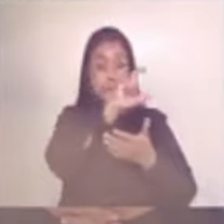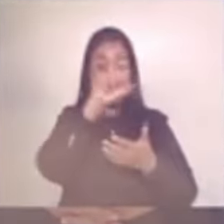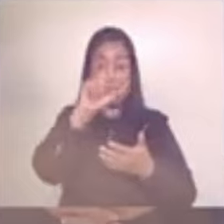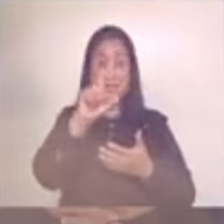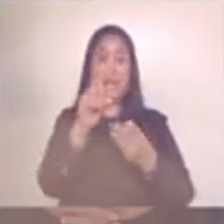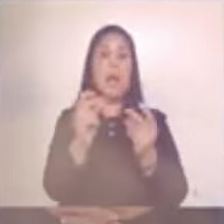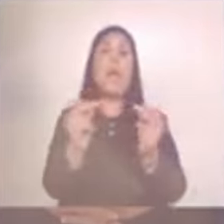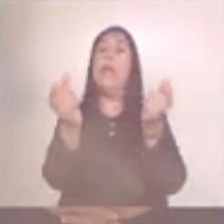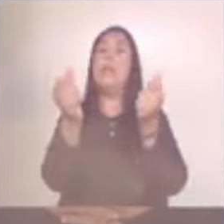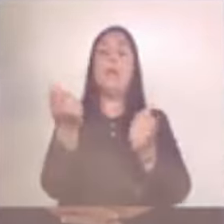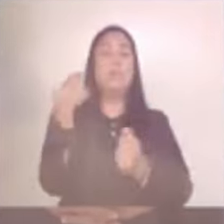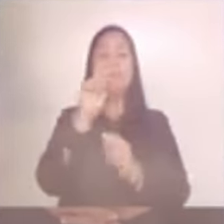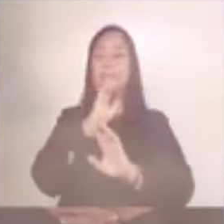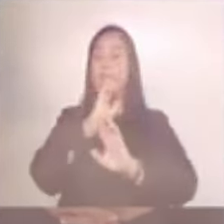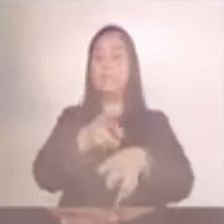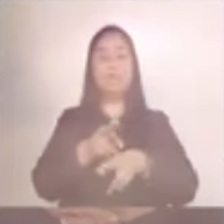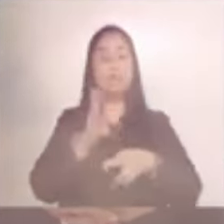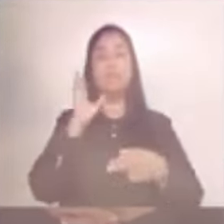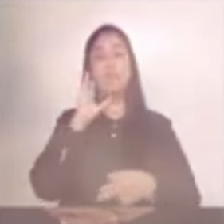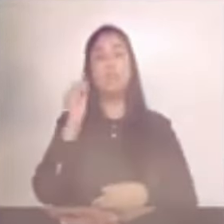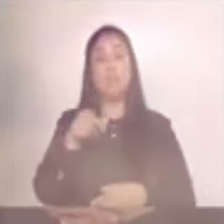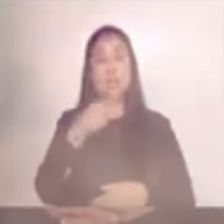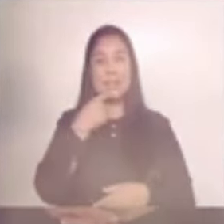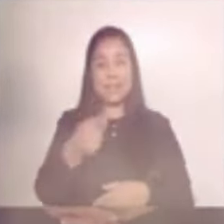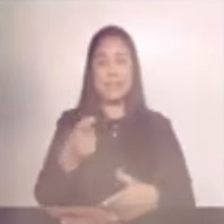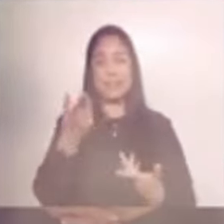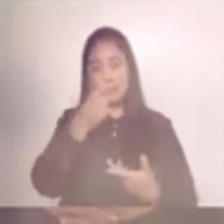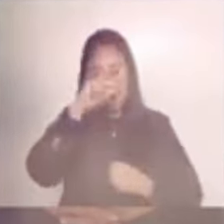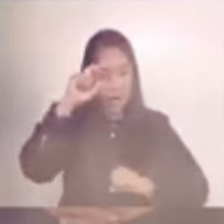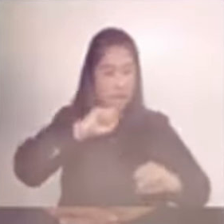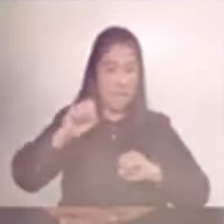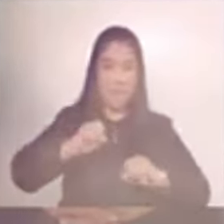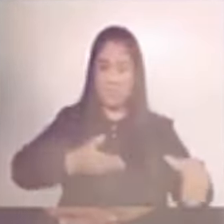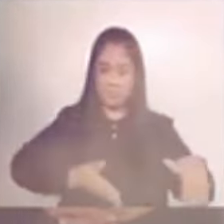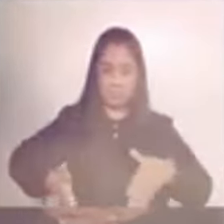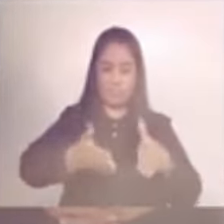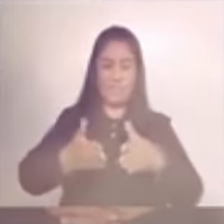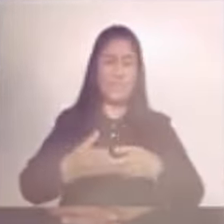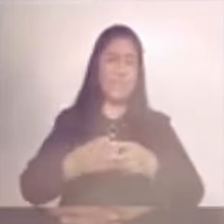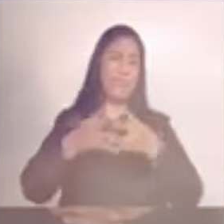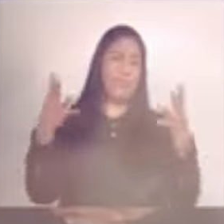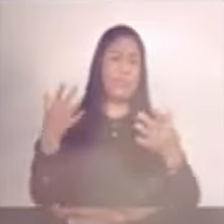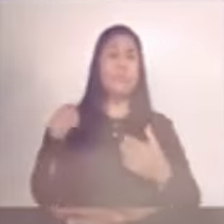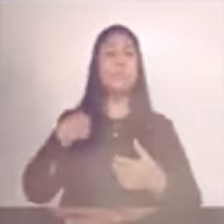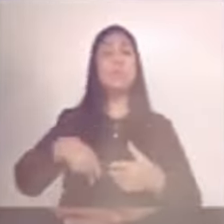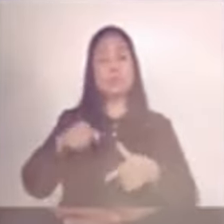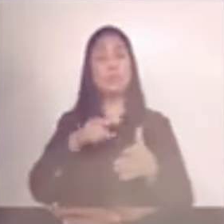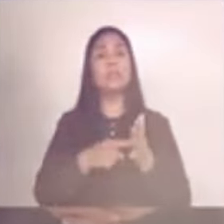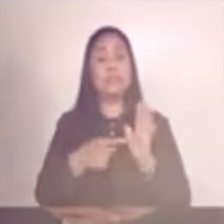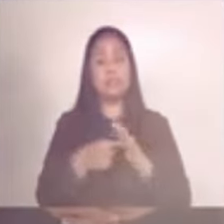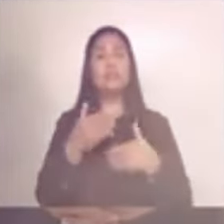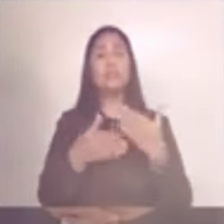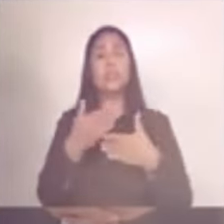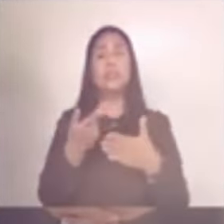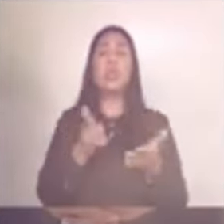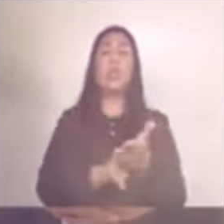para poder responder, porque la dimensión del tipo de trabajos de carretera que hay normalmente implicaría procesos de